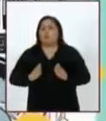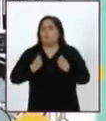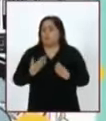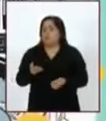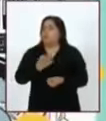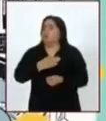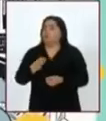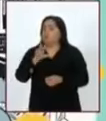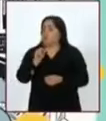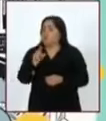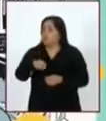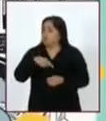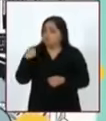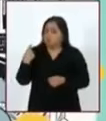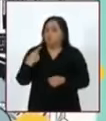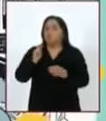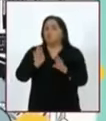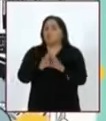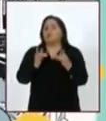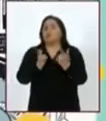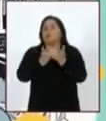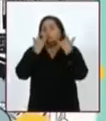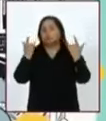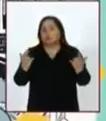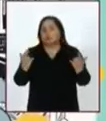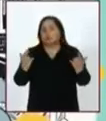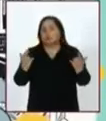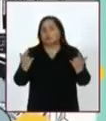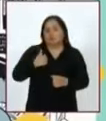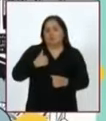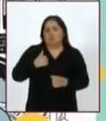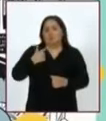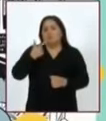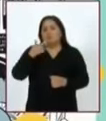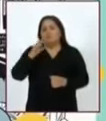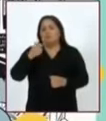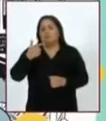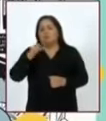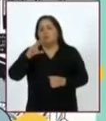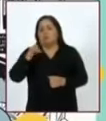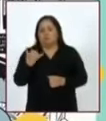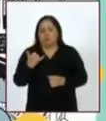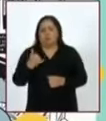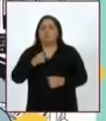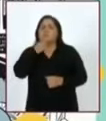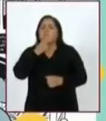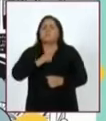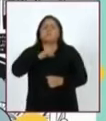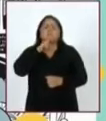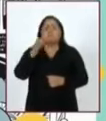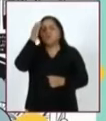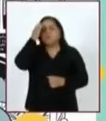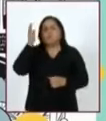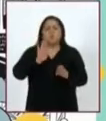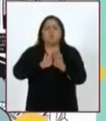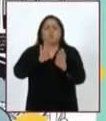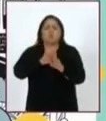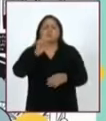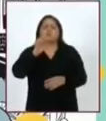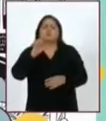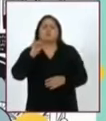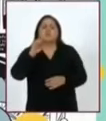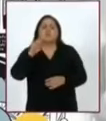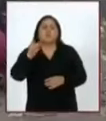si no te rindes, del historietista canadiense Gregory Gallant, mejor conocido como Seth.